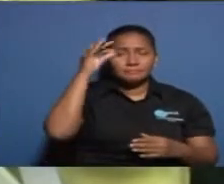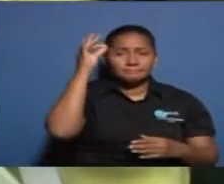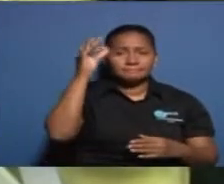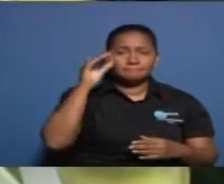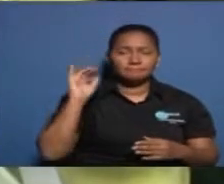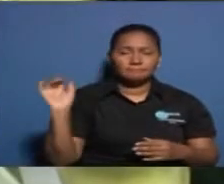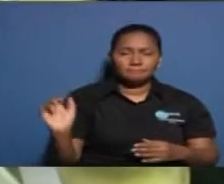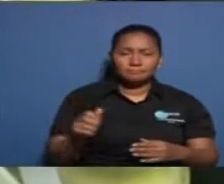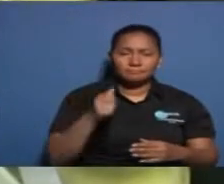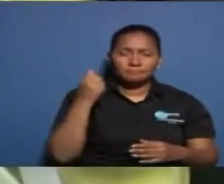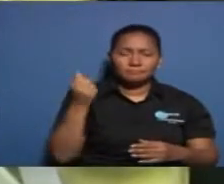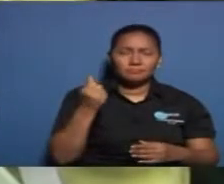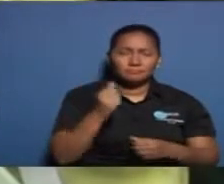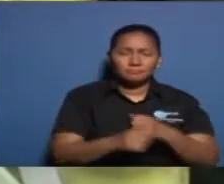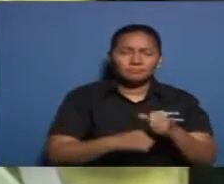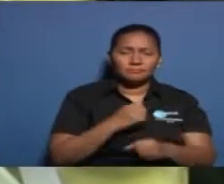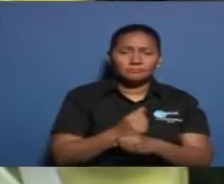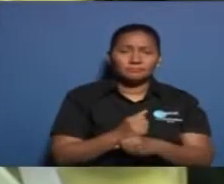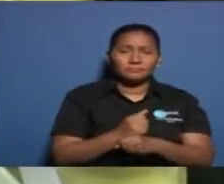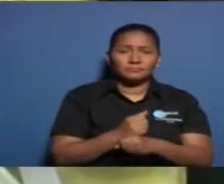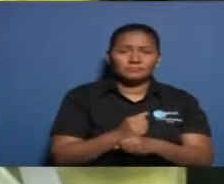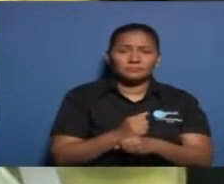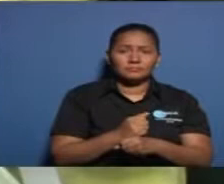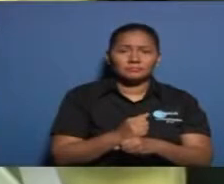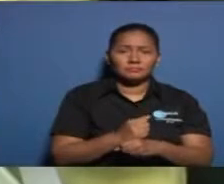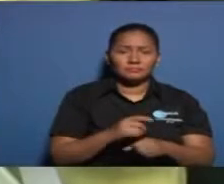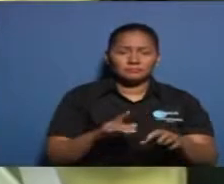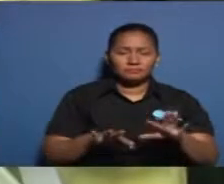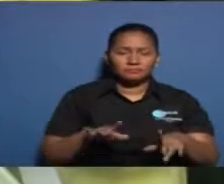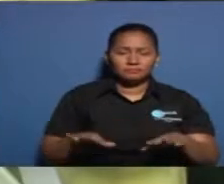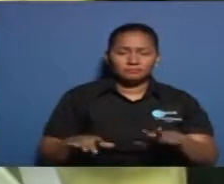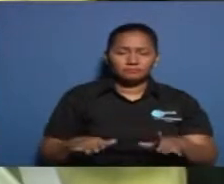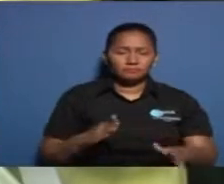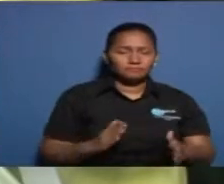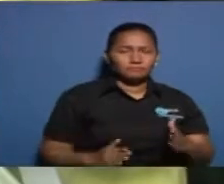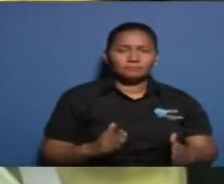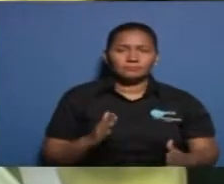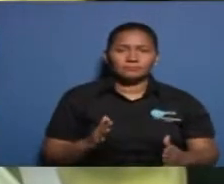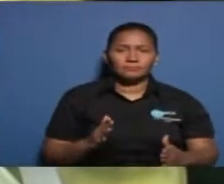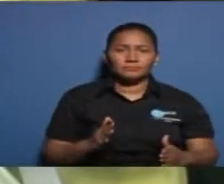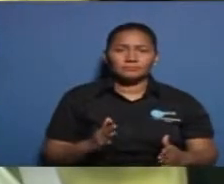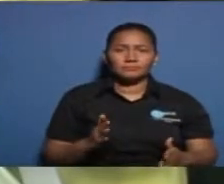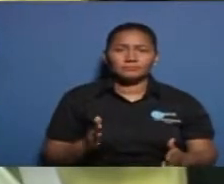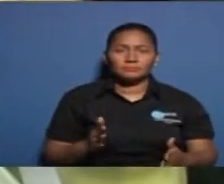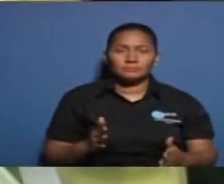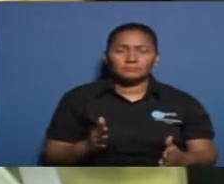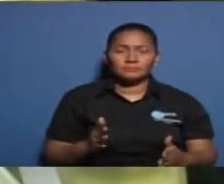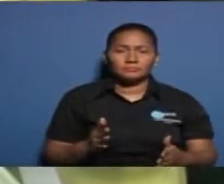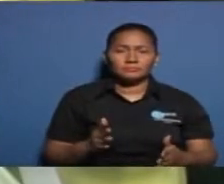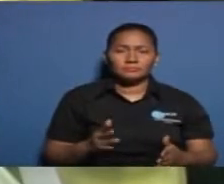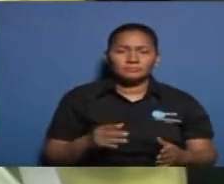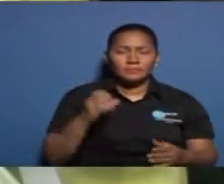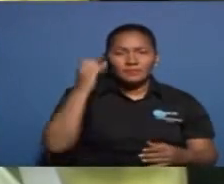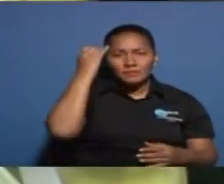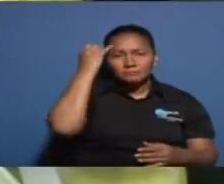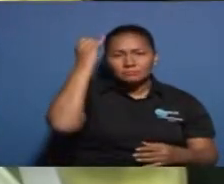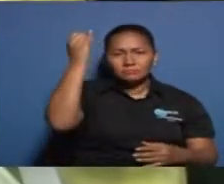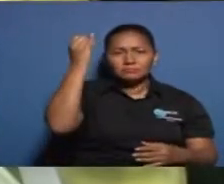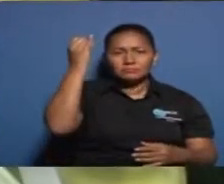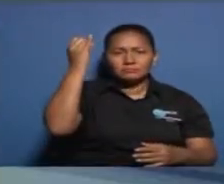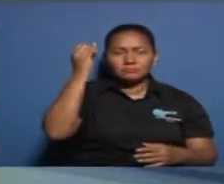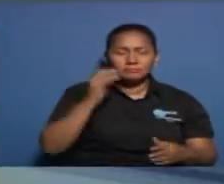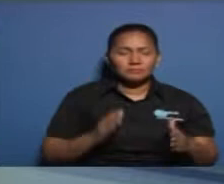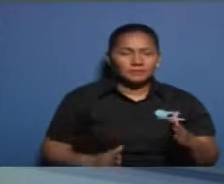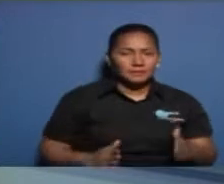realizado por software y maquinaria la inteligencia artificial está aquí y nosotras